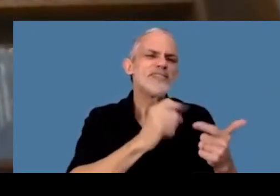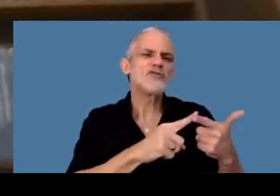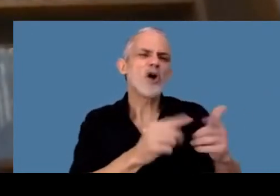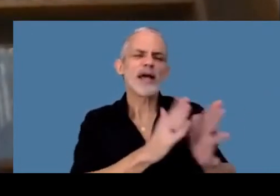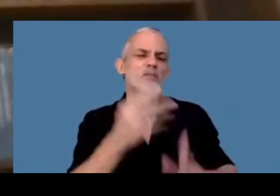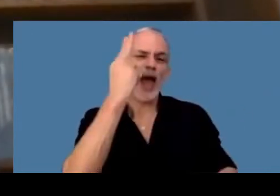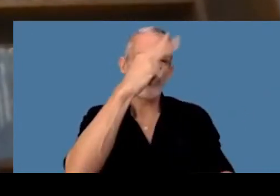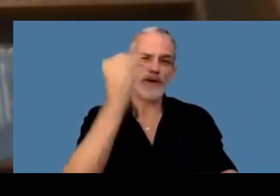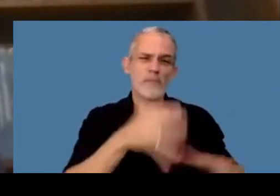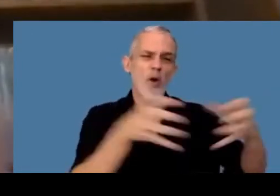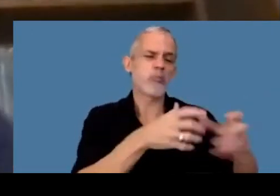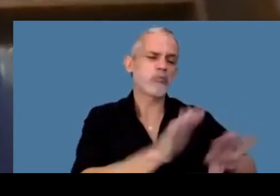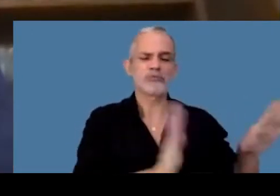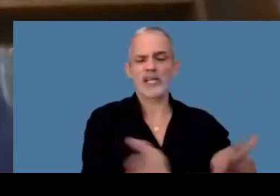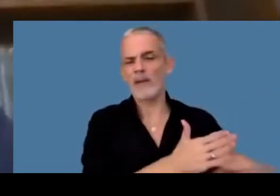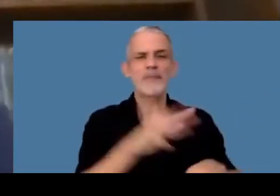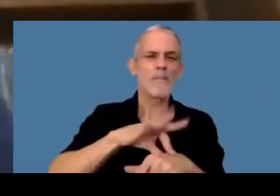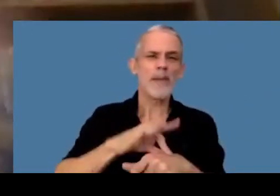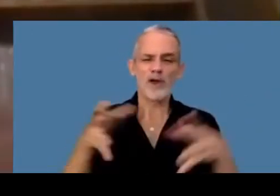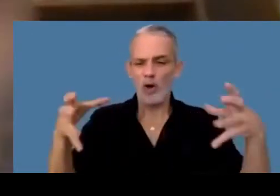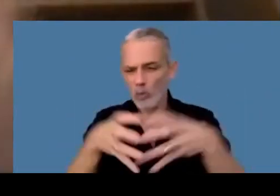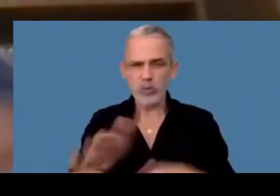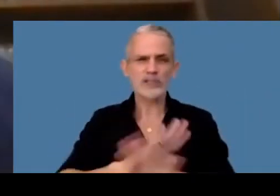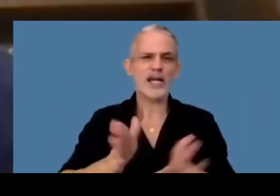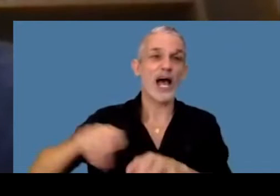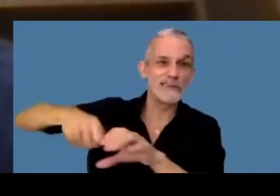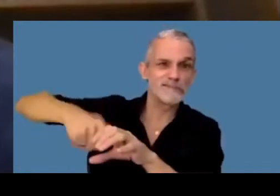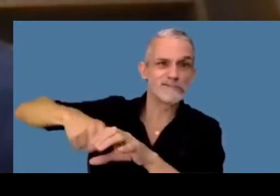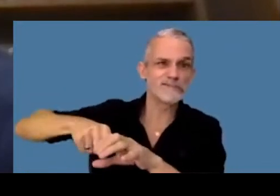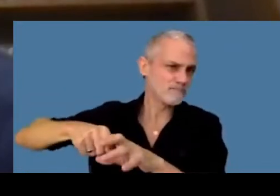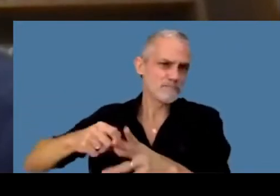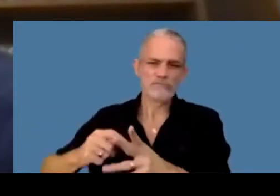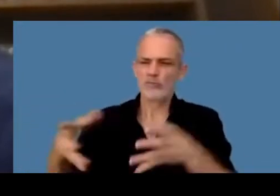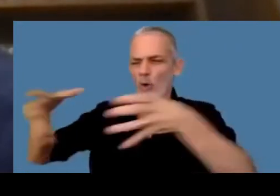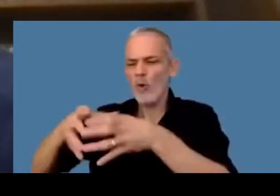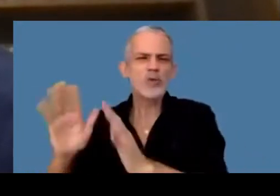enfermeros, soy tornero, me junto con los torneros, y así podríamos nombrar.